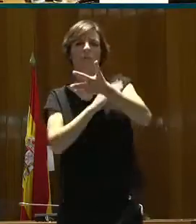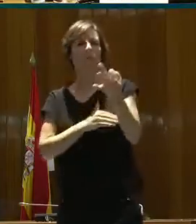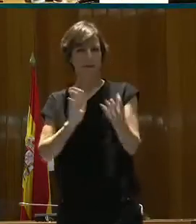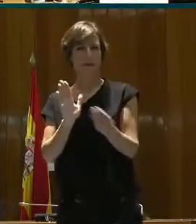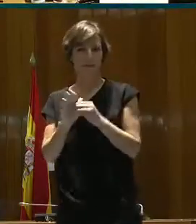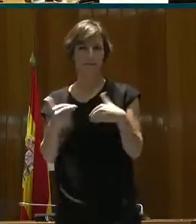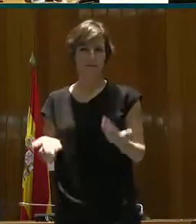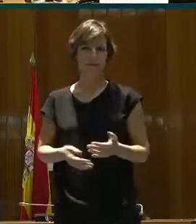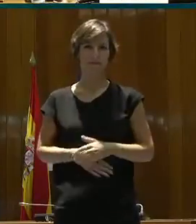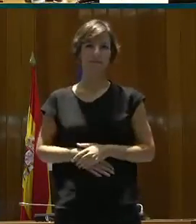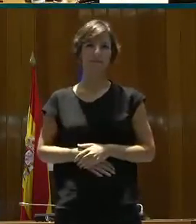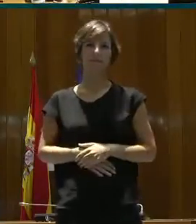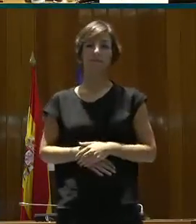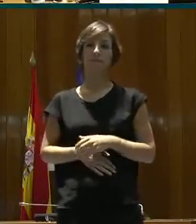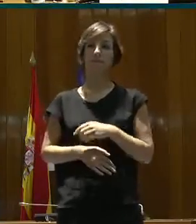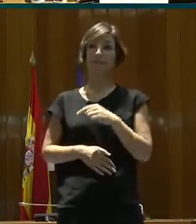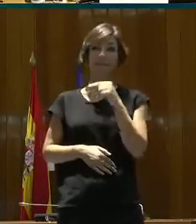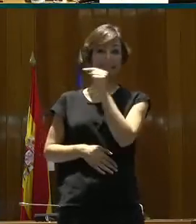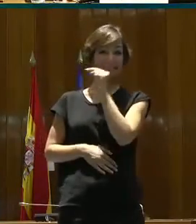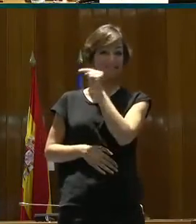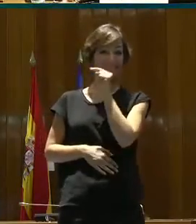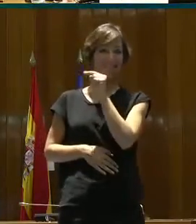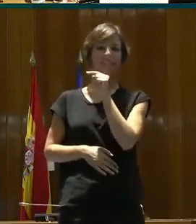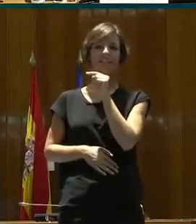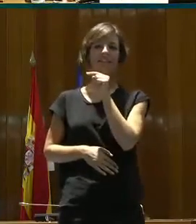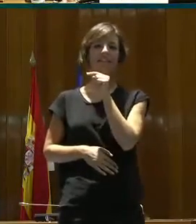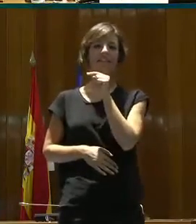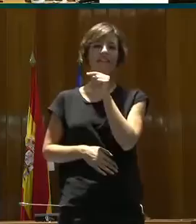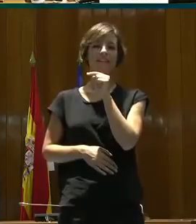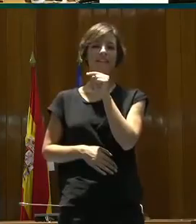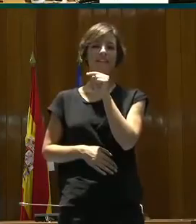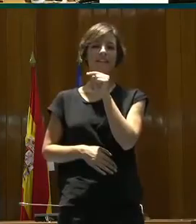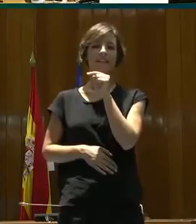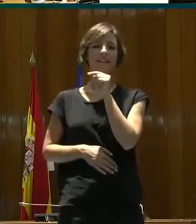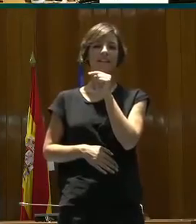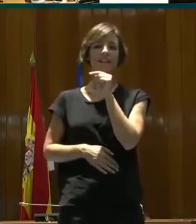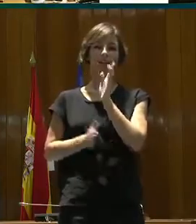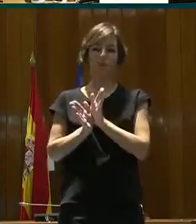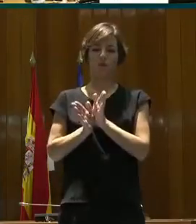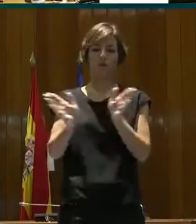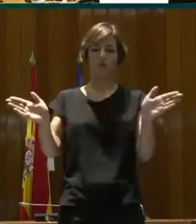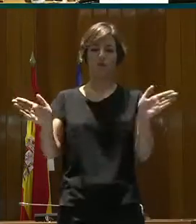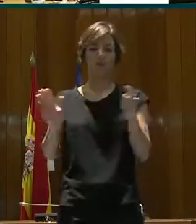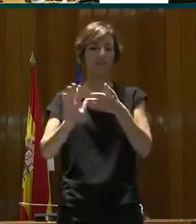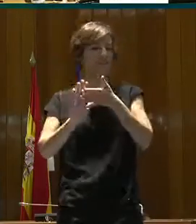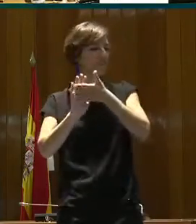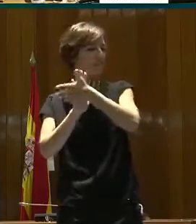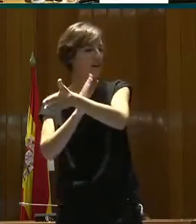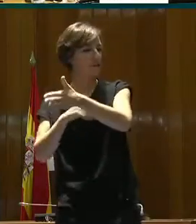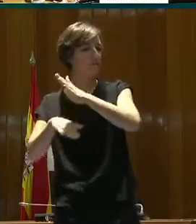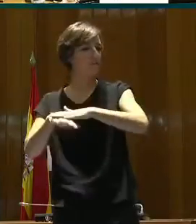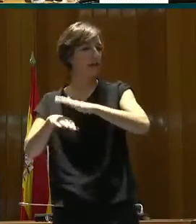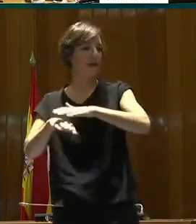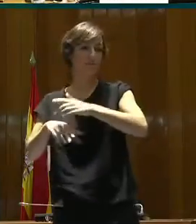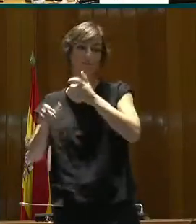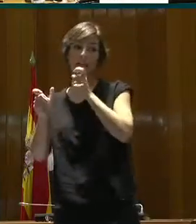división de esta parte de la obra es, por un lado, el significado de palabras y oraciones, lo que